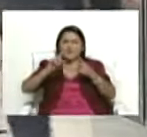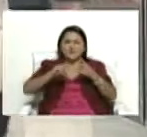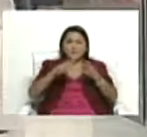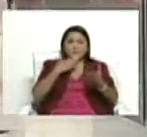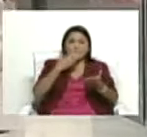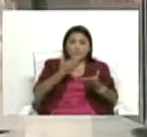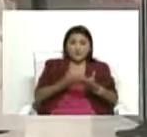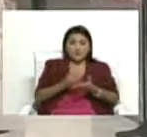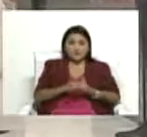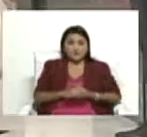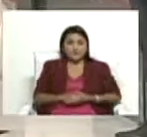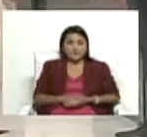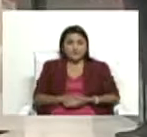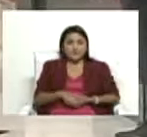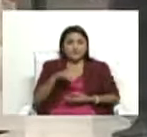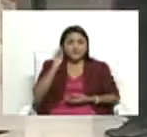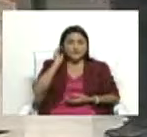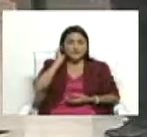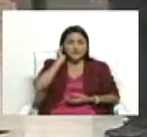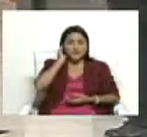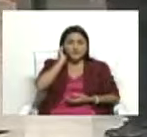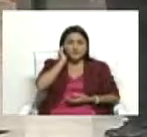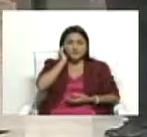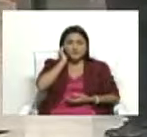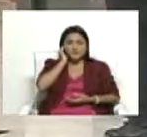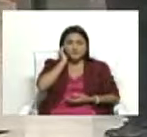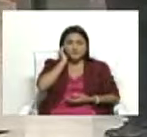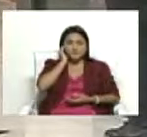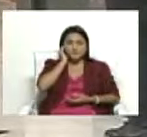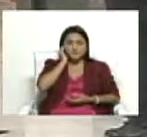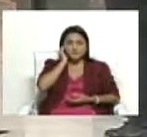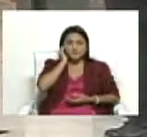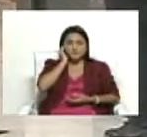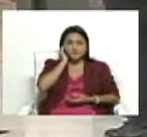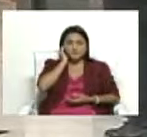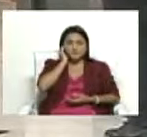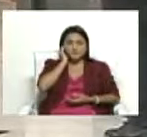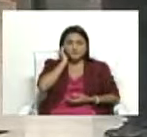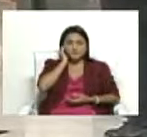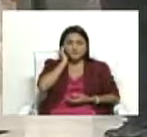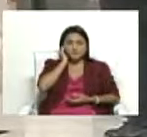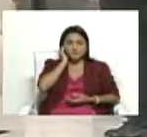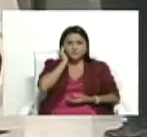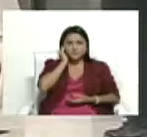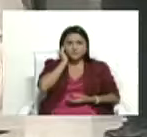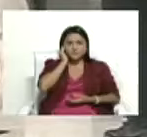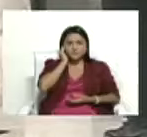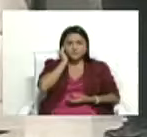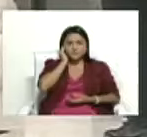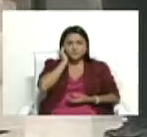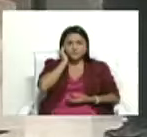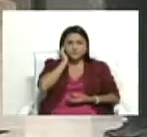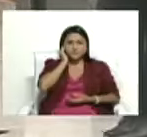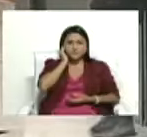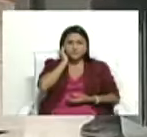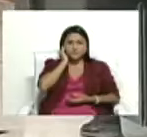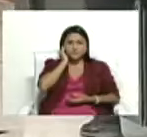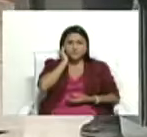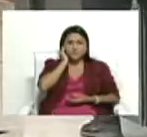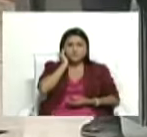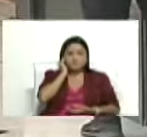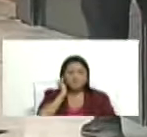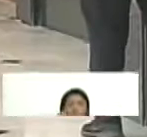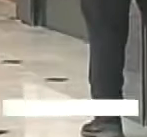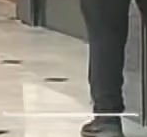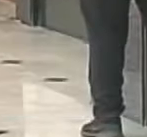que... Señoras y señores, a la fecha, en relación a las garantías electorales, sobre todo esto basado en un